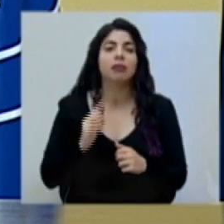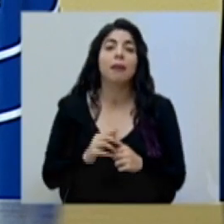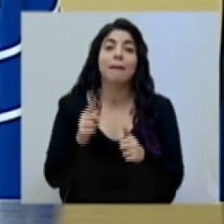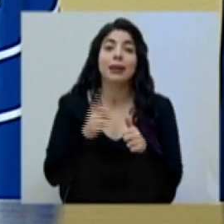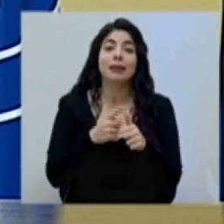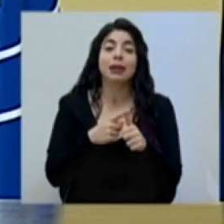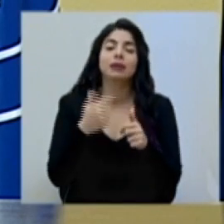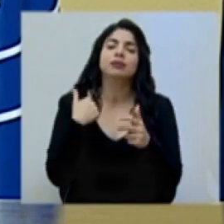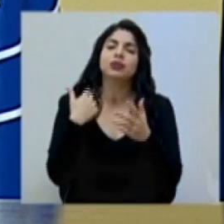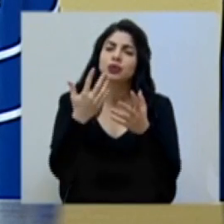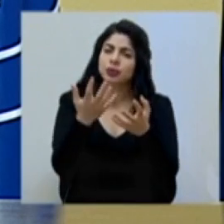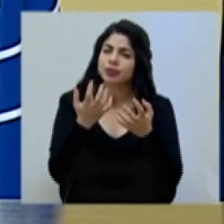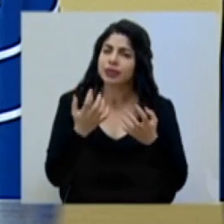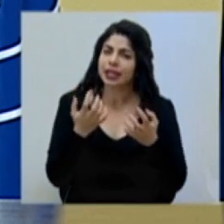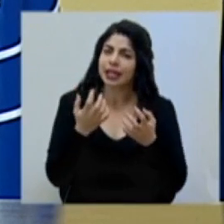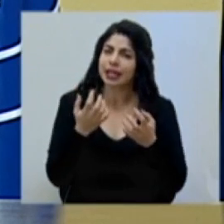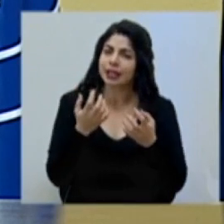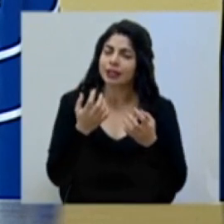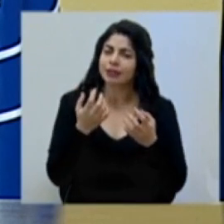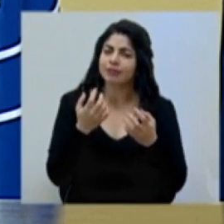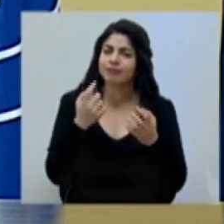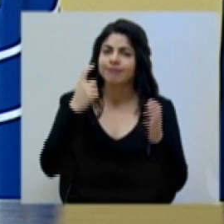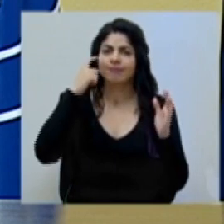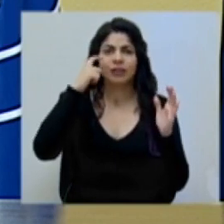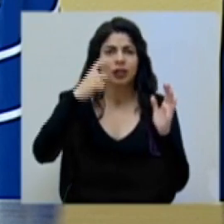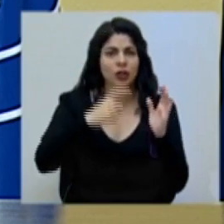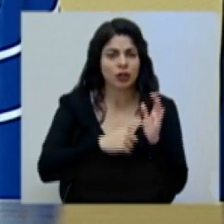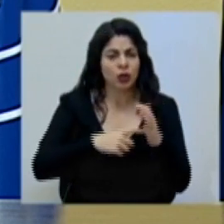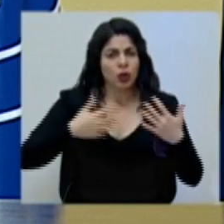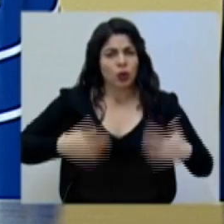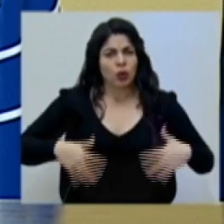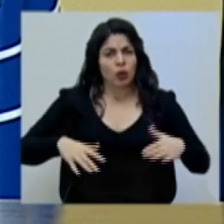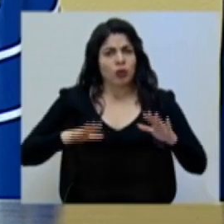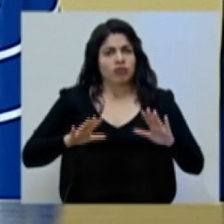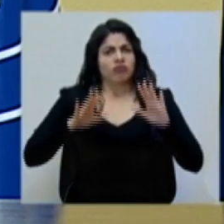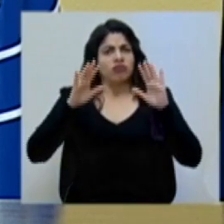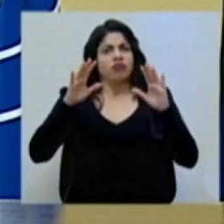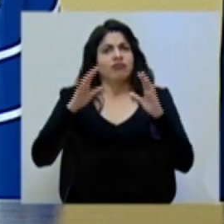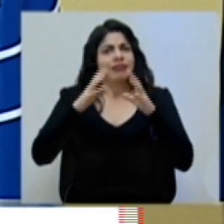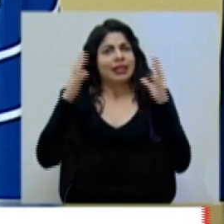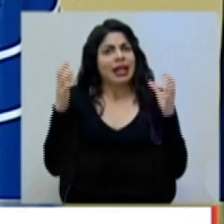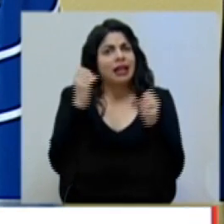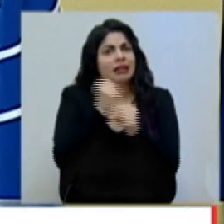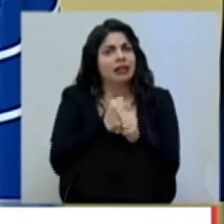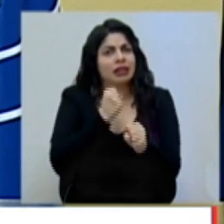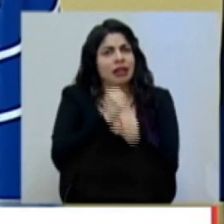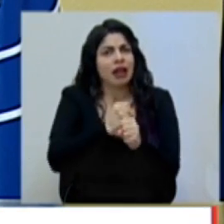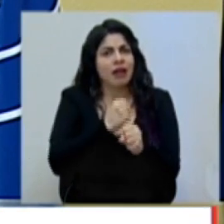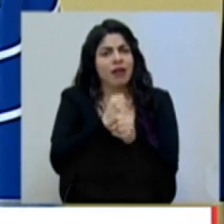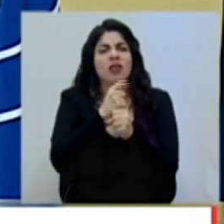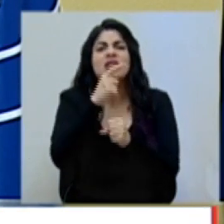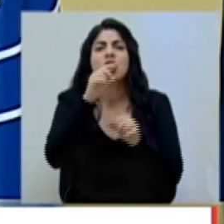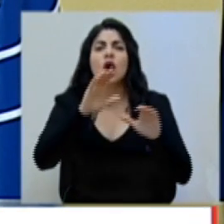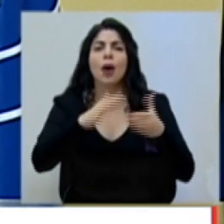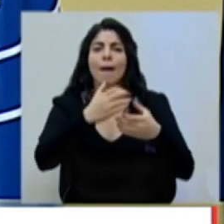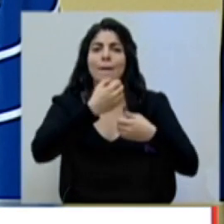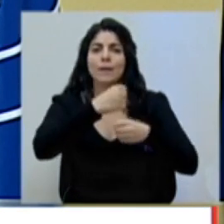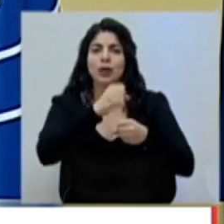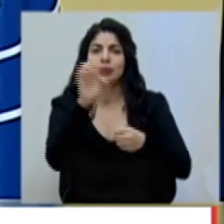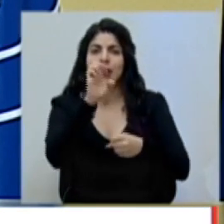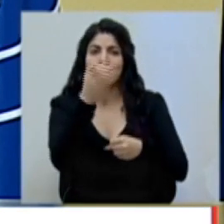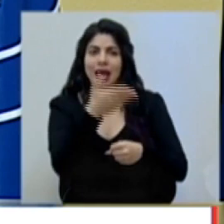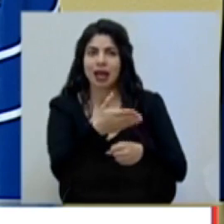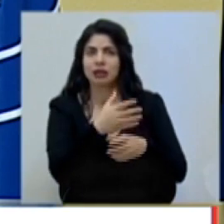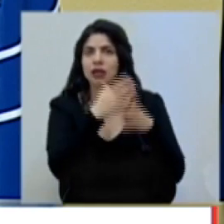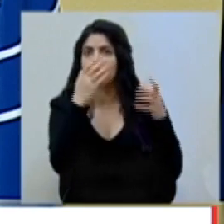yo quisiera reconocer el gran trabajo que en este momento desarrollan los comités municipales de